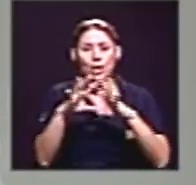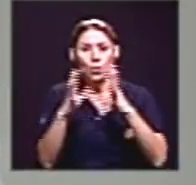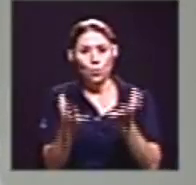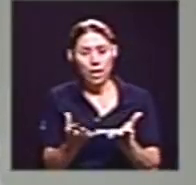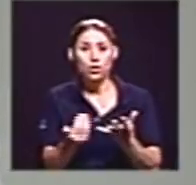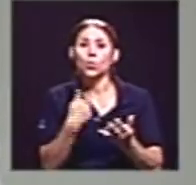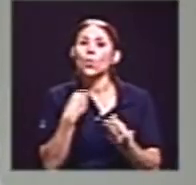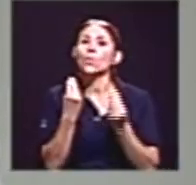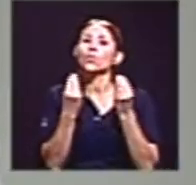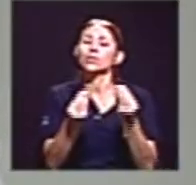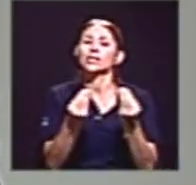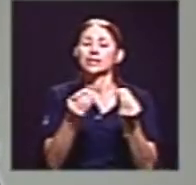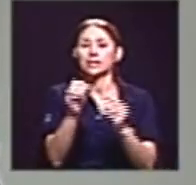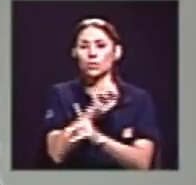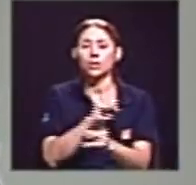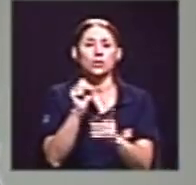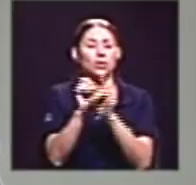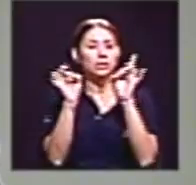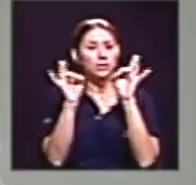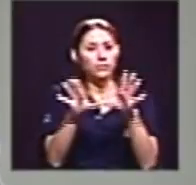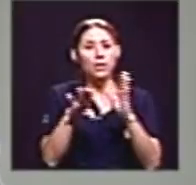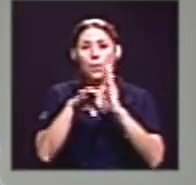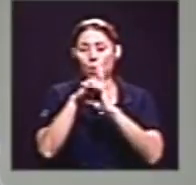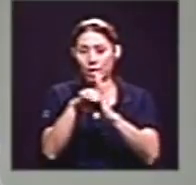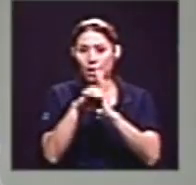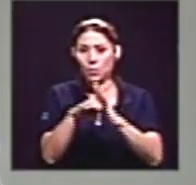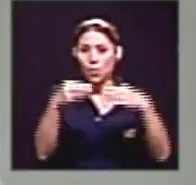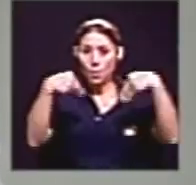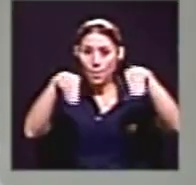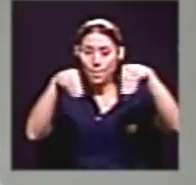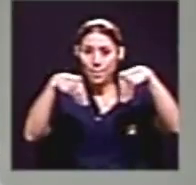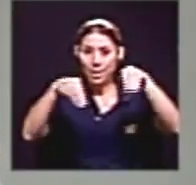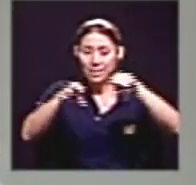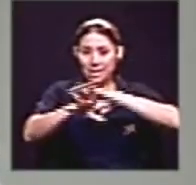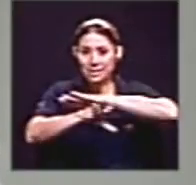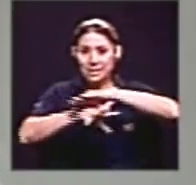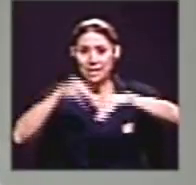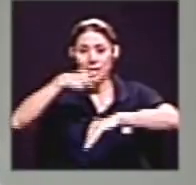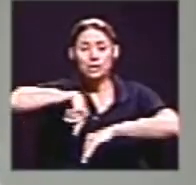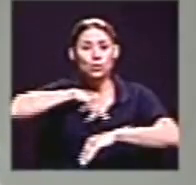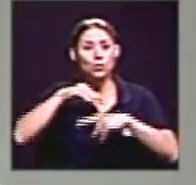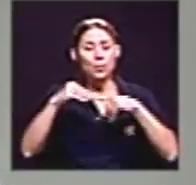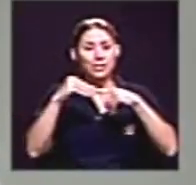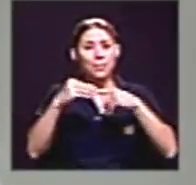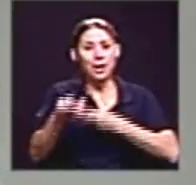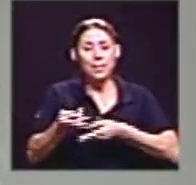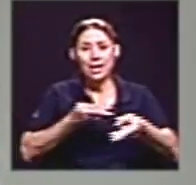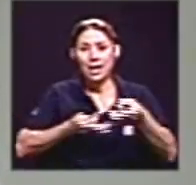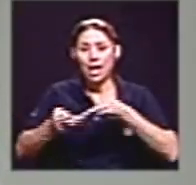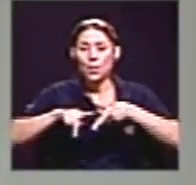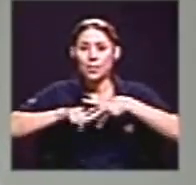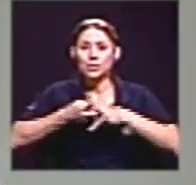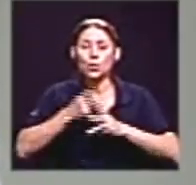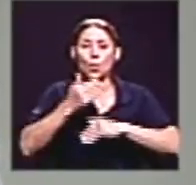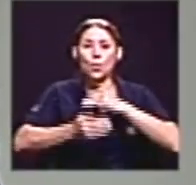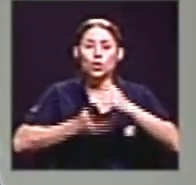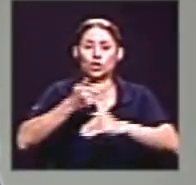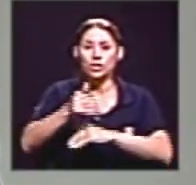frentes. Sufrió un embate fuerte por el lado de las ventas externas, es decir, nuestro principal mercado entró en un proceso de